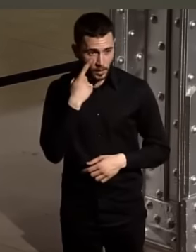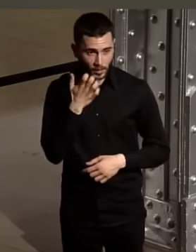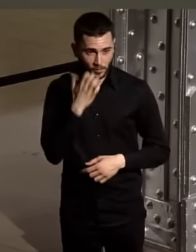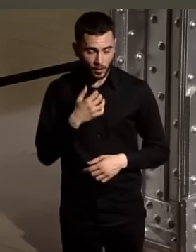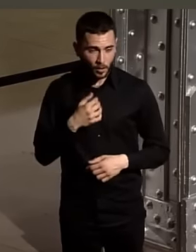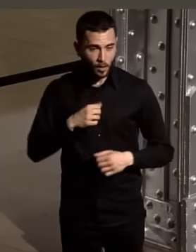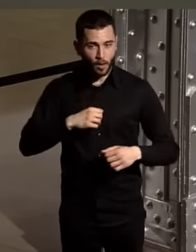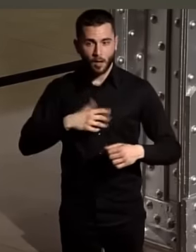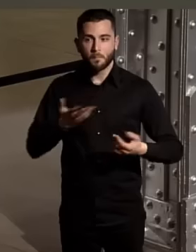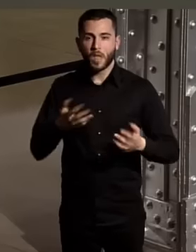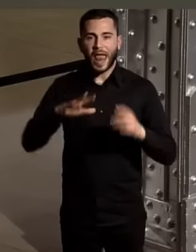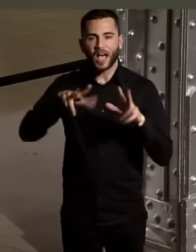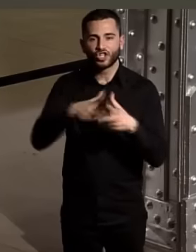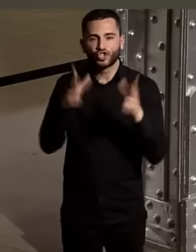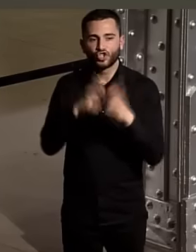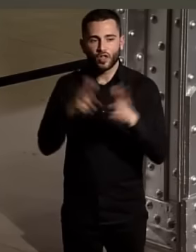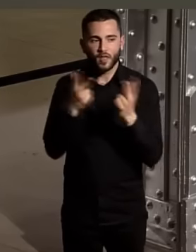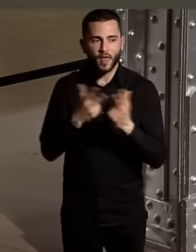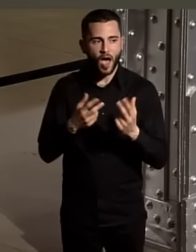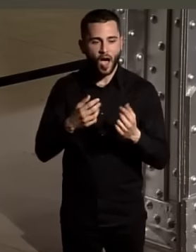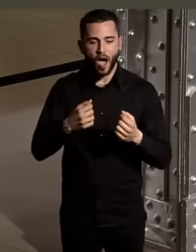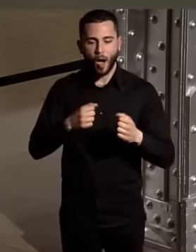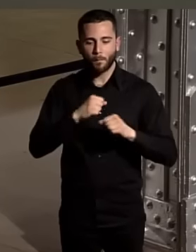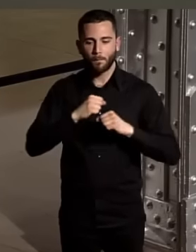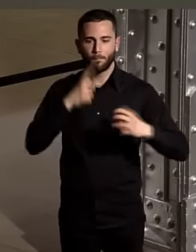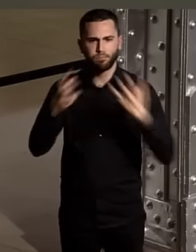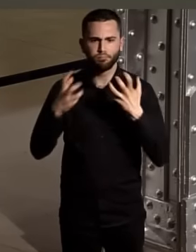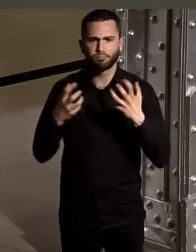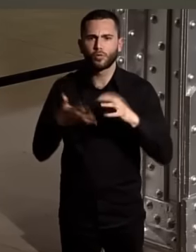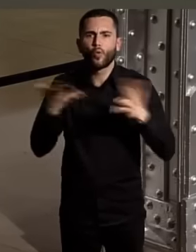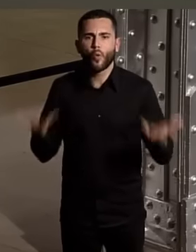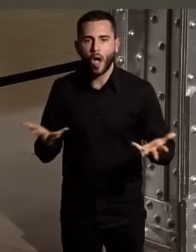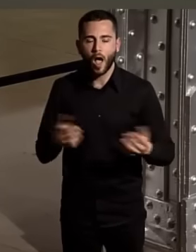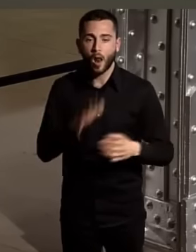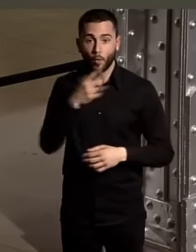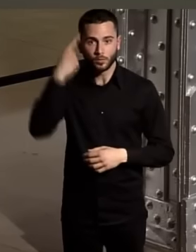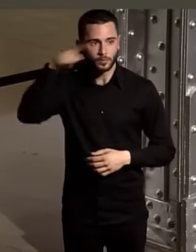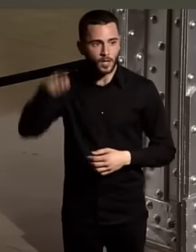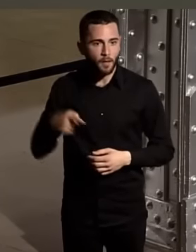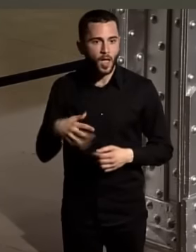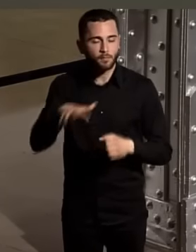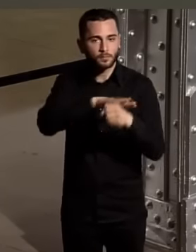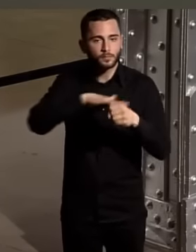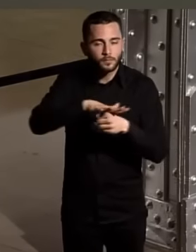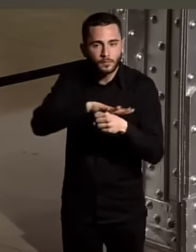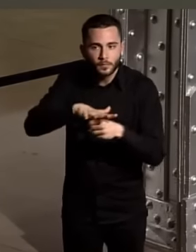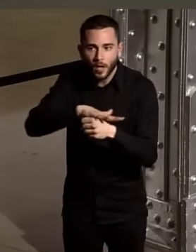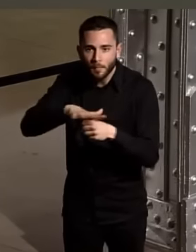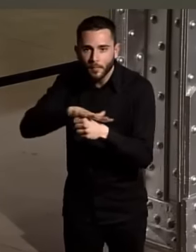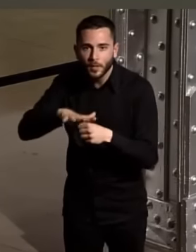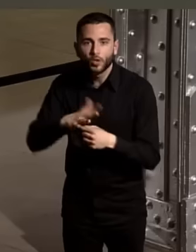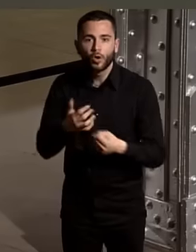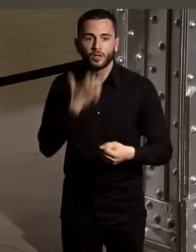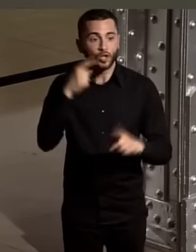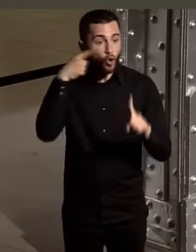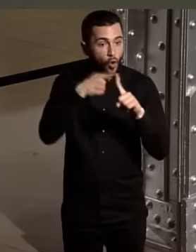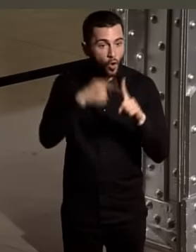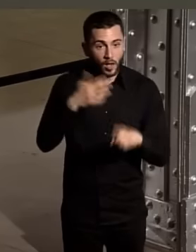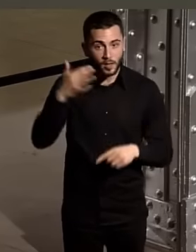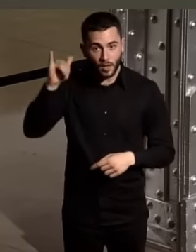impacto en la sociedad para saber por lo menos eh qué áreas si tenemos el objetivo